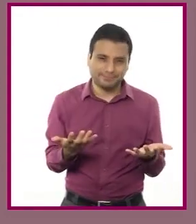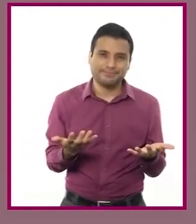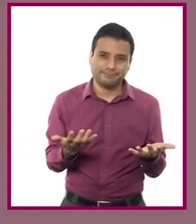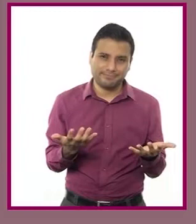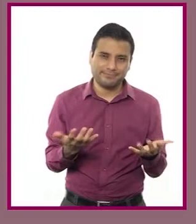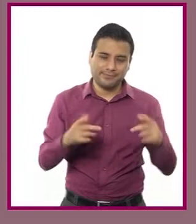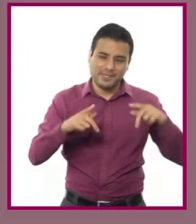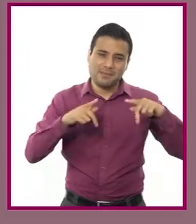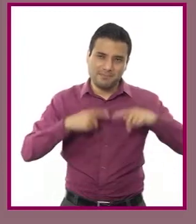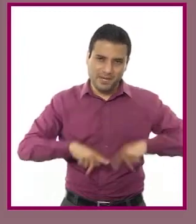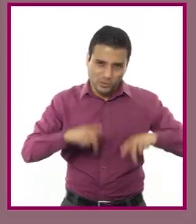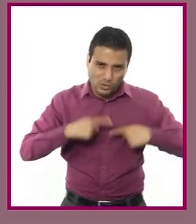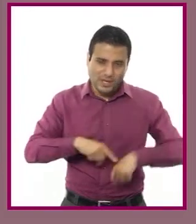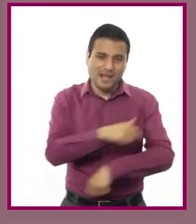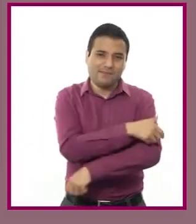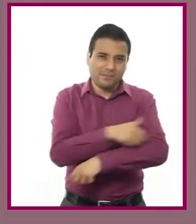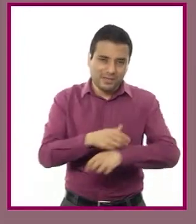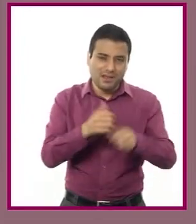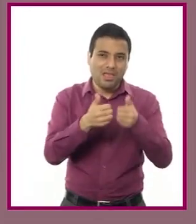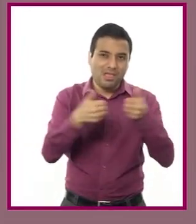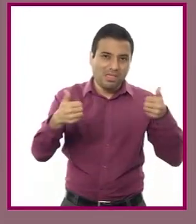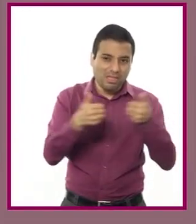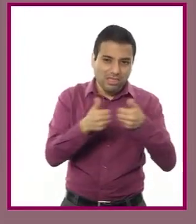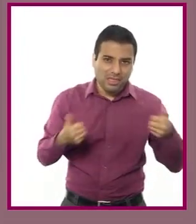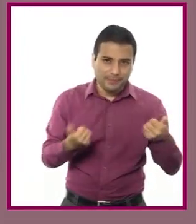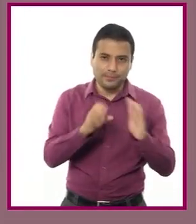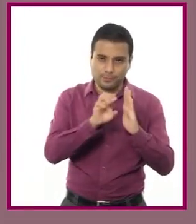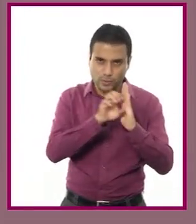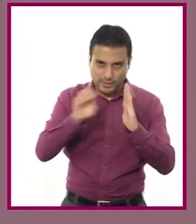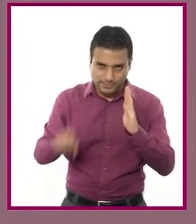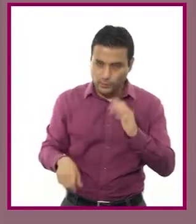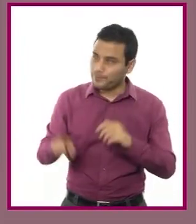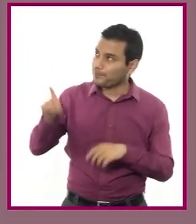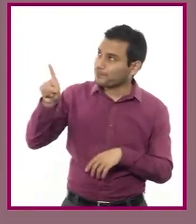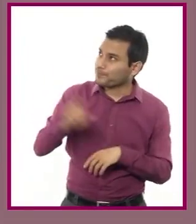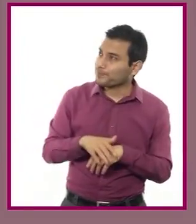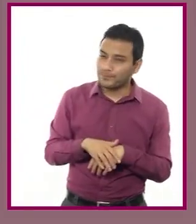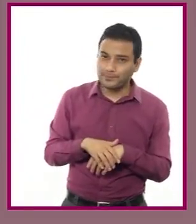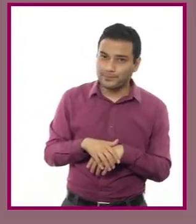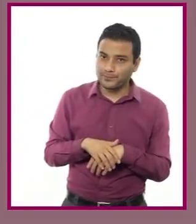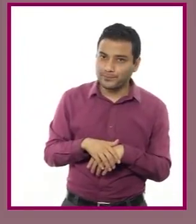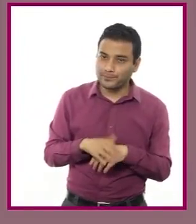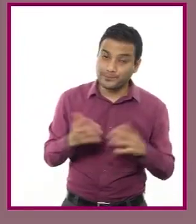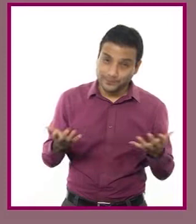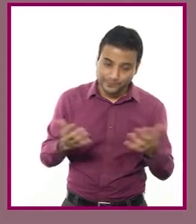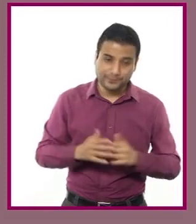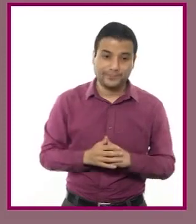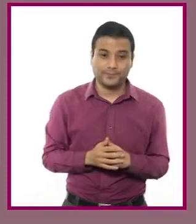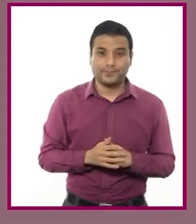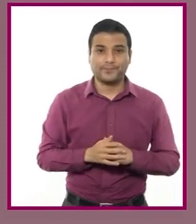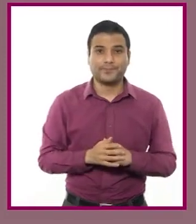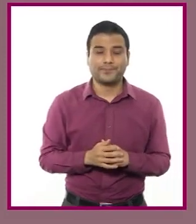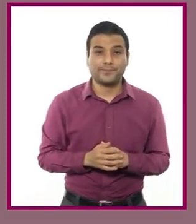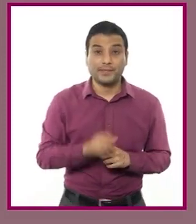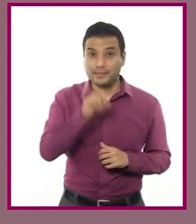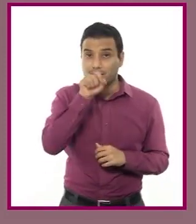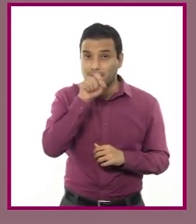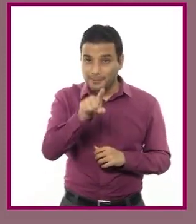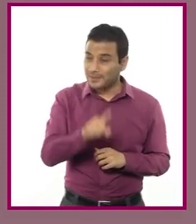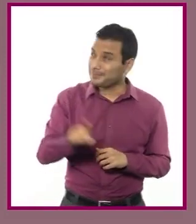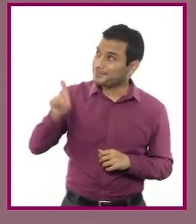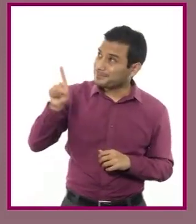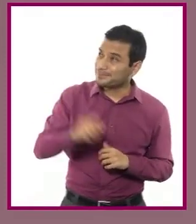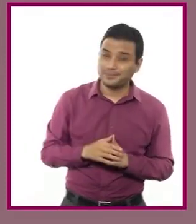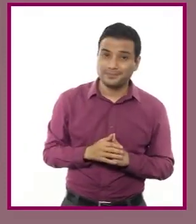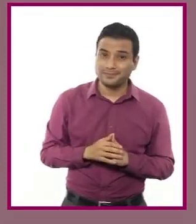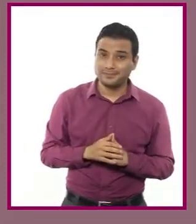de la población, el bloqueo y el aislamiento, como en Alemania y la ciudad de Berlín, como ocurrió en Vietnam.